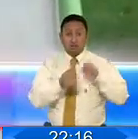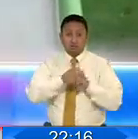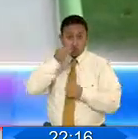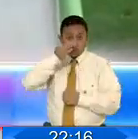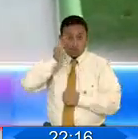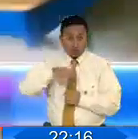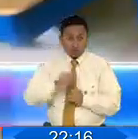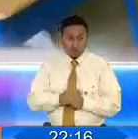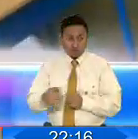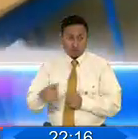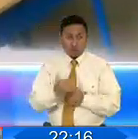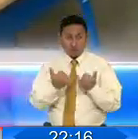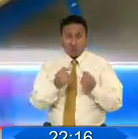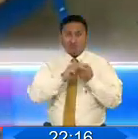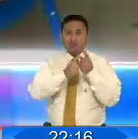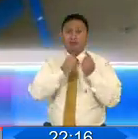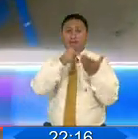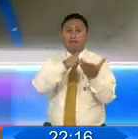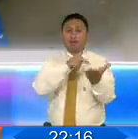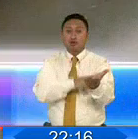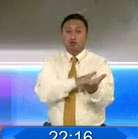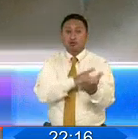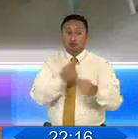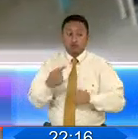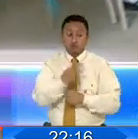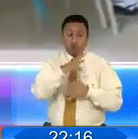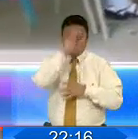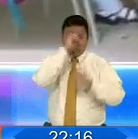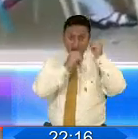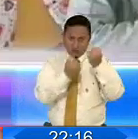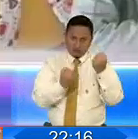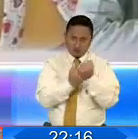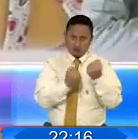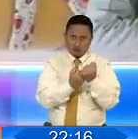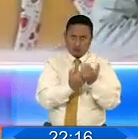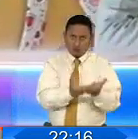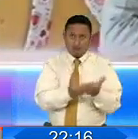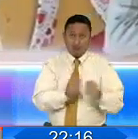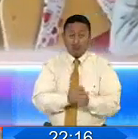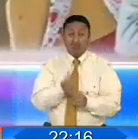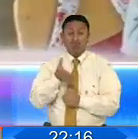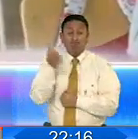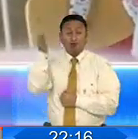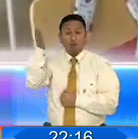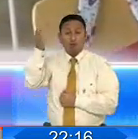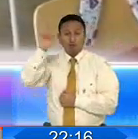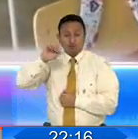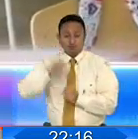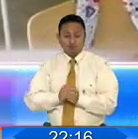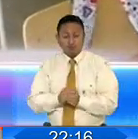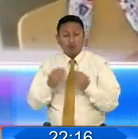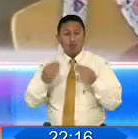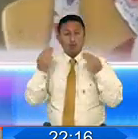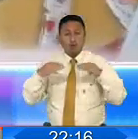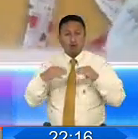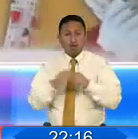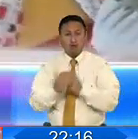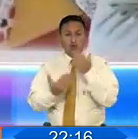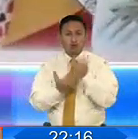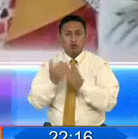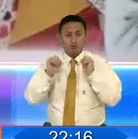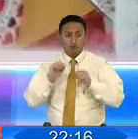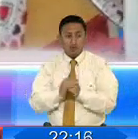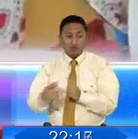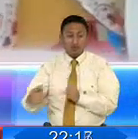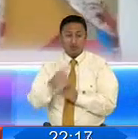han sido suprimidas por proyectos que refuercen el aprendizaje en los estudiantes y que los docentes han innovado en sus metodologías para lograr